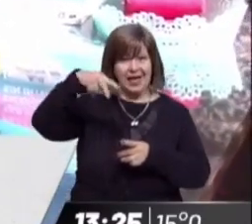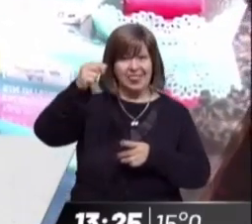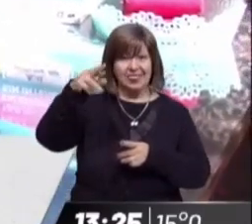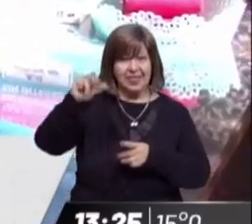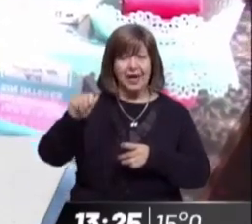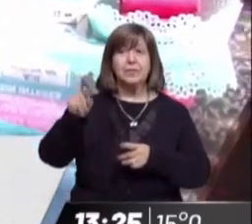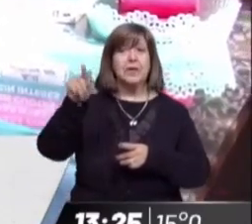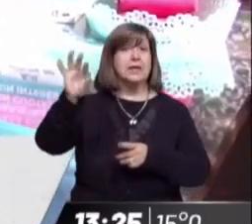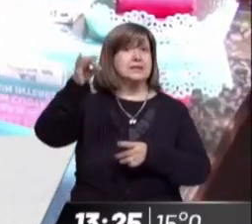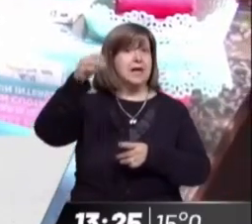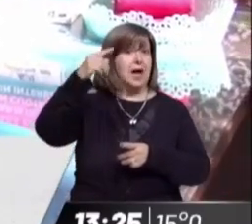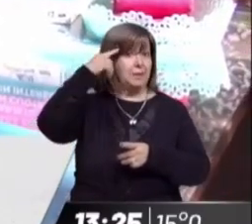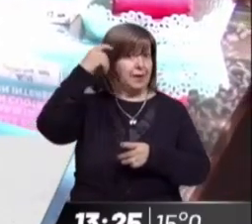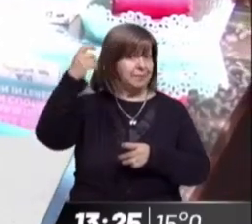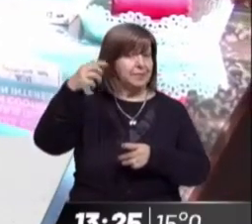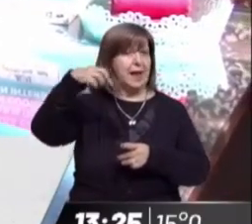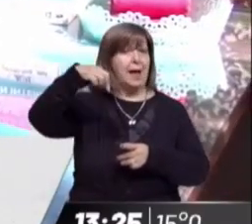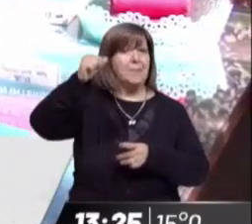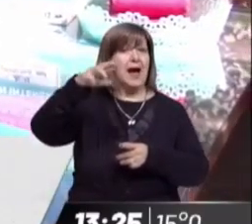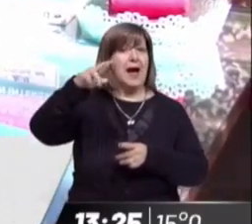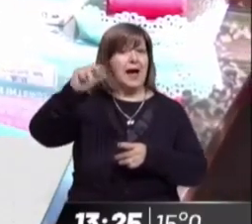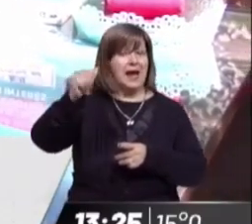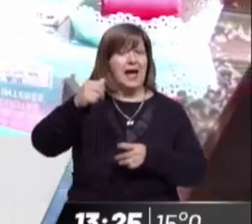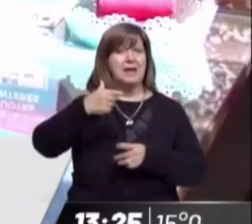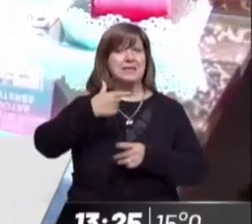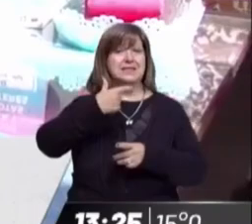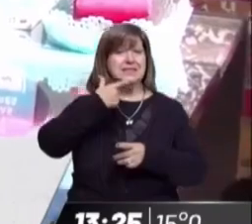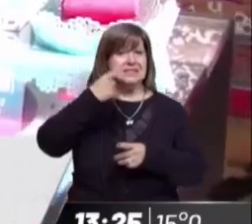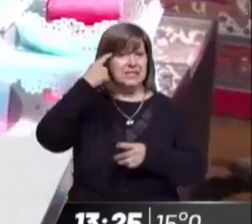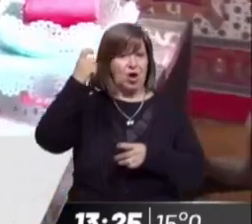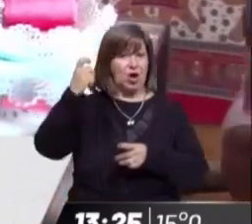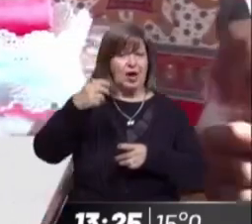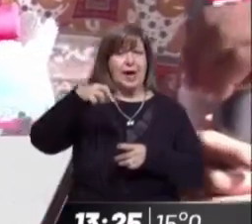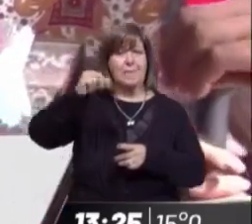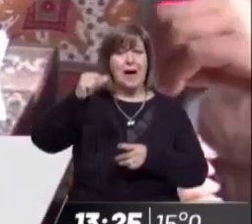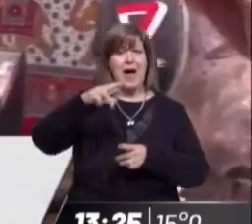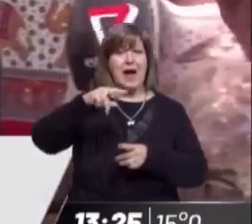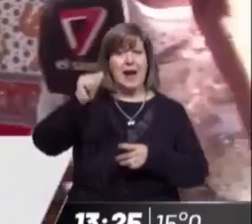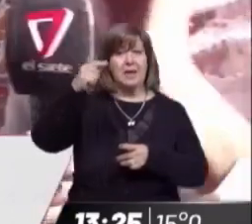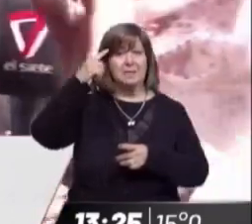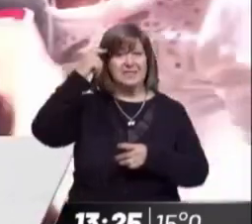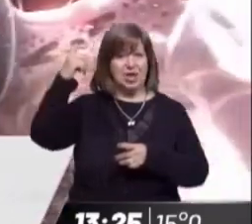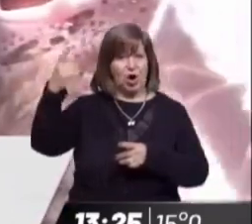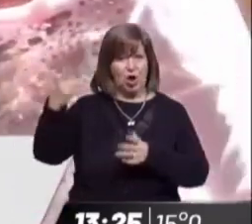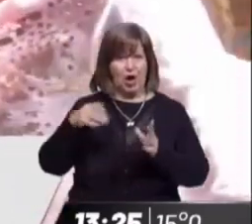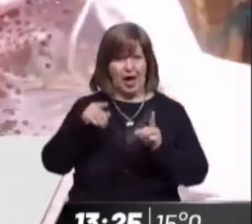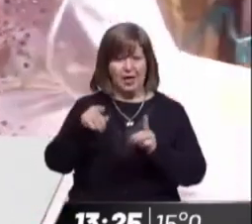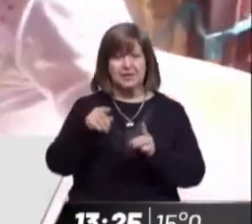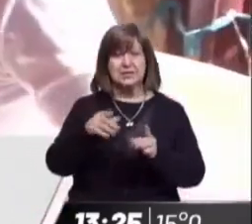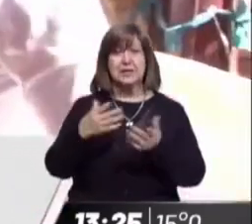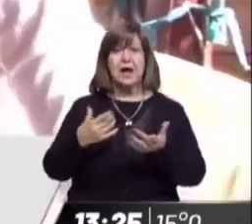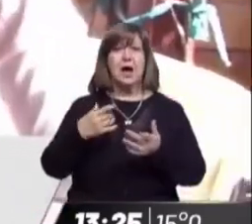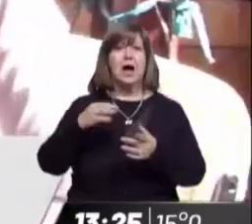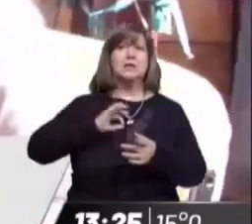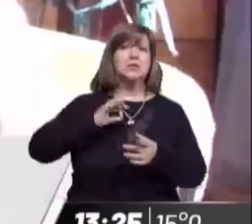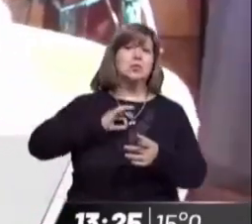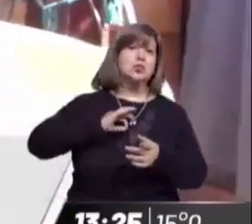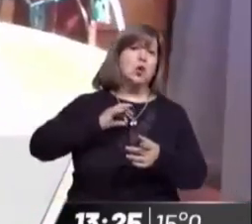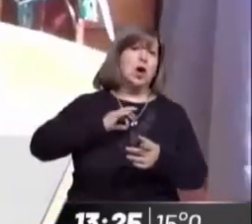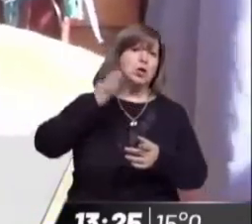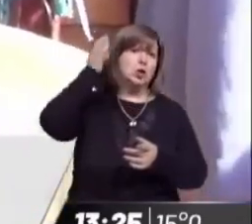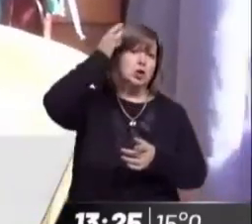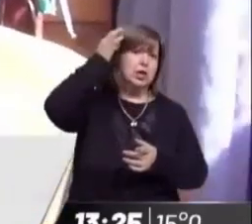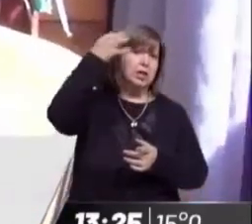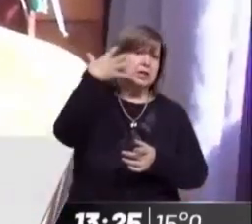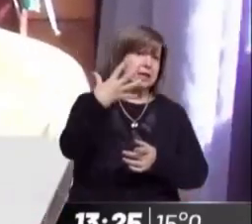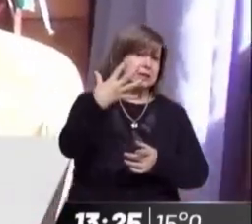psicología pero la verdad que hace todas las terapias alternativas tiene una santería y hace 35 años que está en esto así que sabe un montón